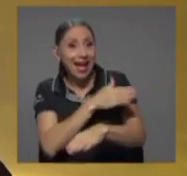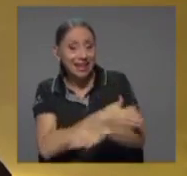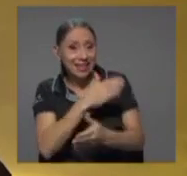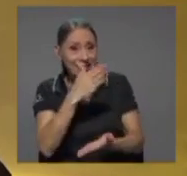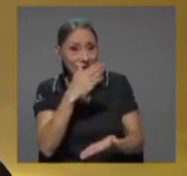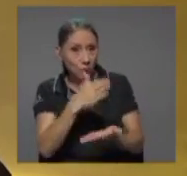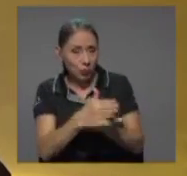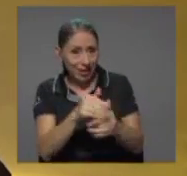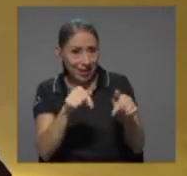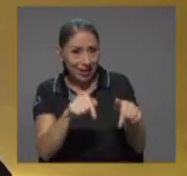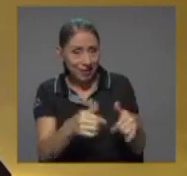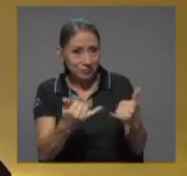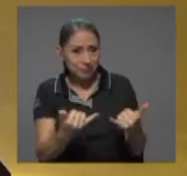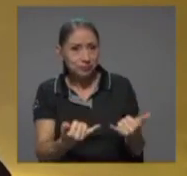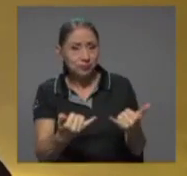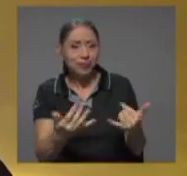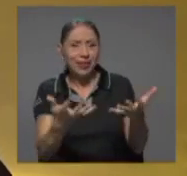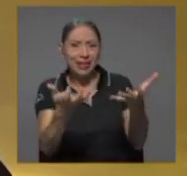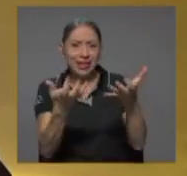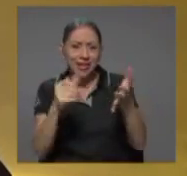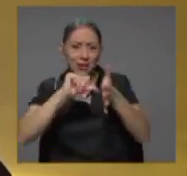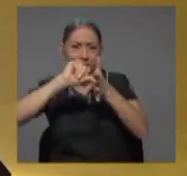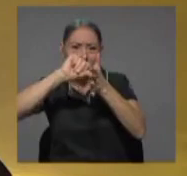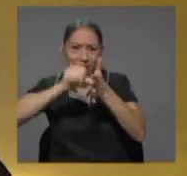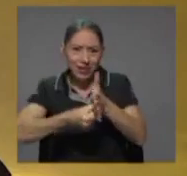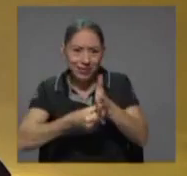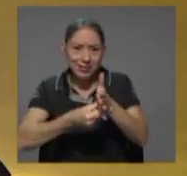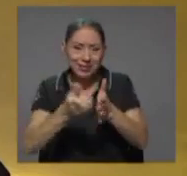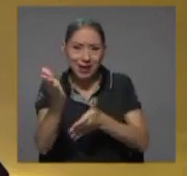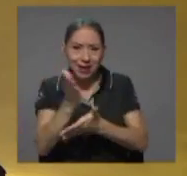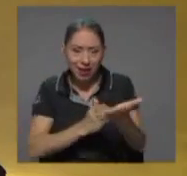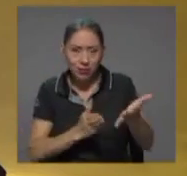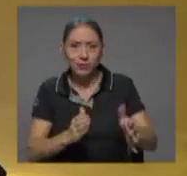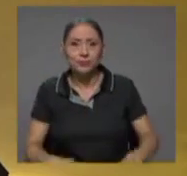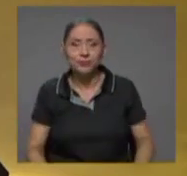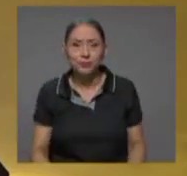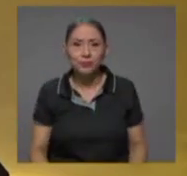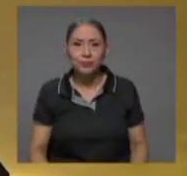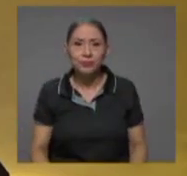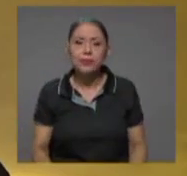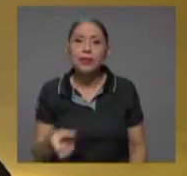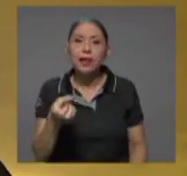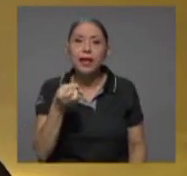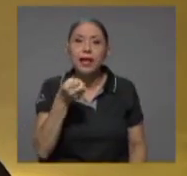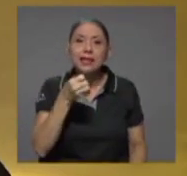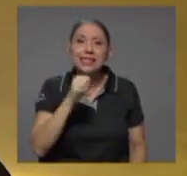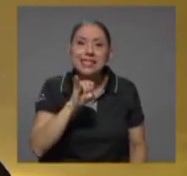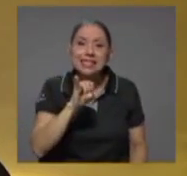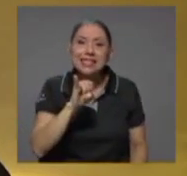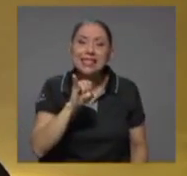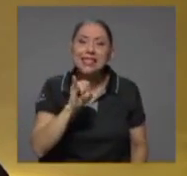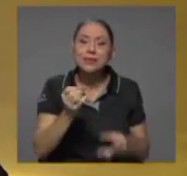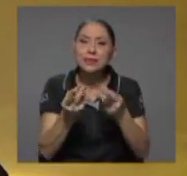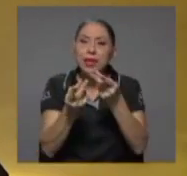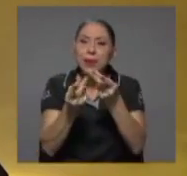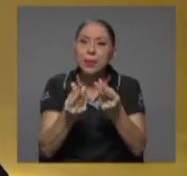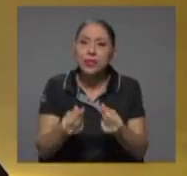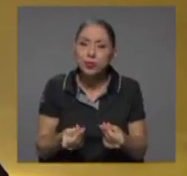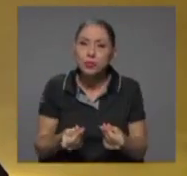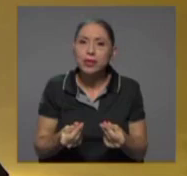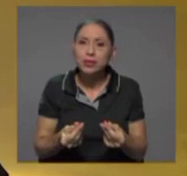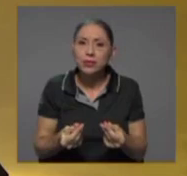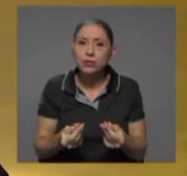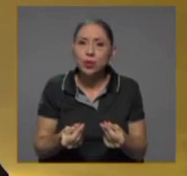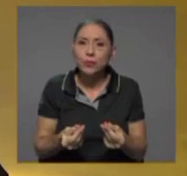este primer segmento, quiero enfatizar un detalle. Si el presupuesto de